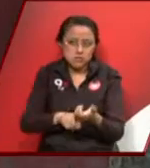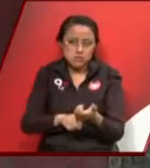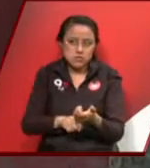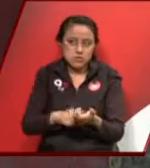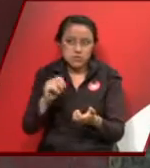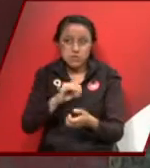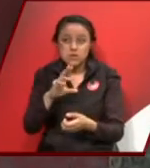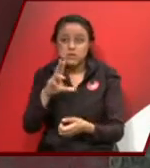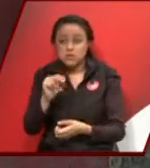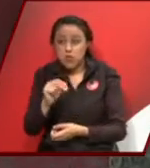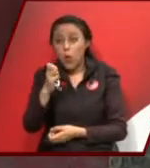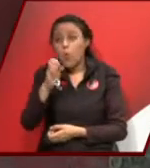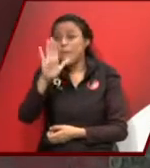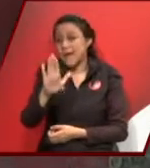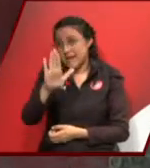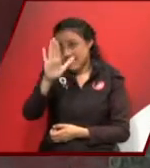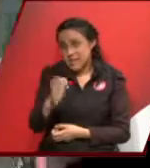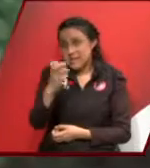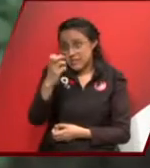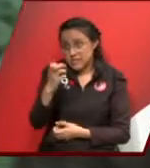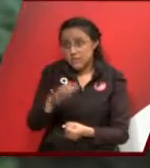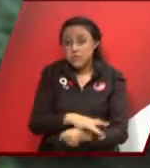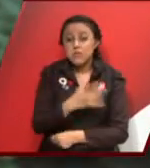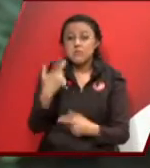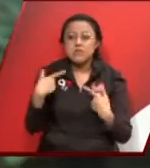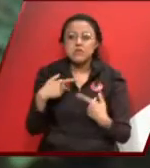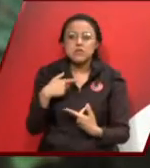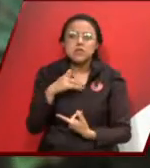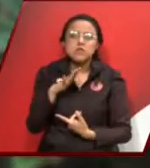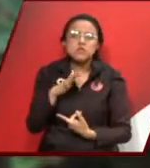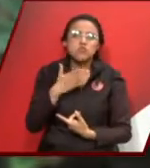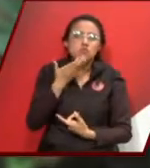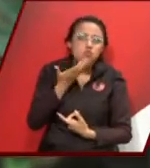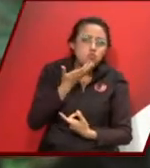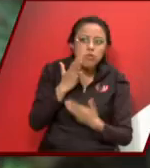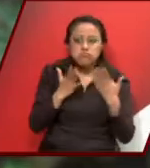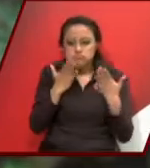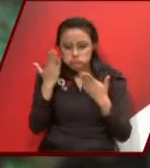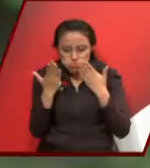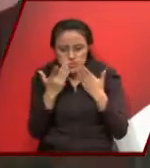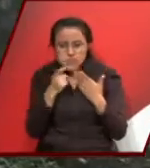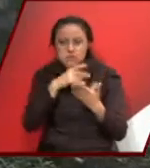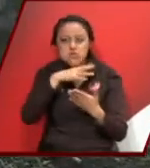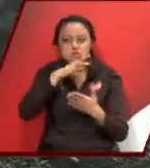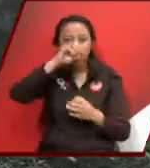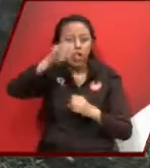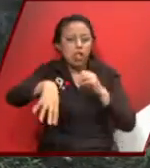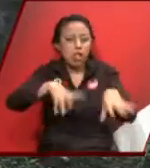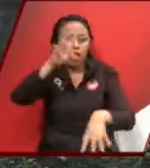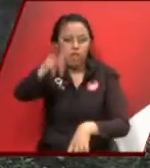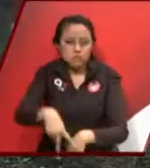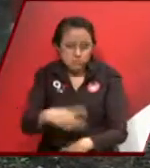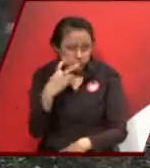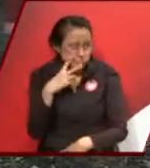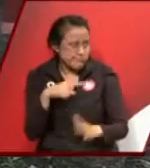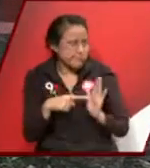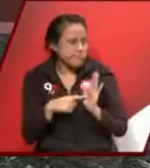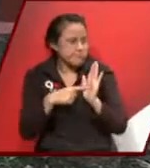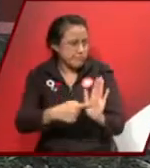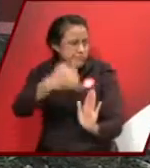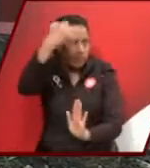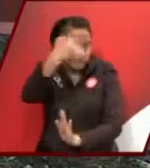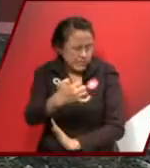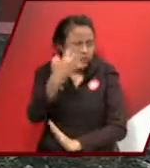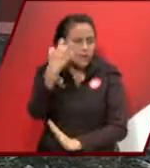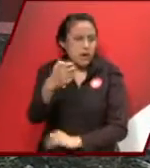no son por lo menos eso aparecen y pues las personas lo confunden y ahí depositan la suya buscamos egb son